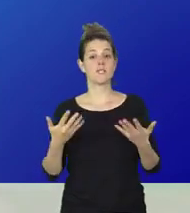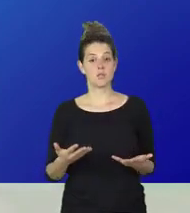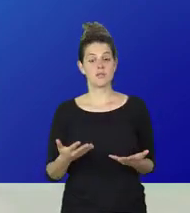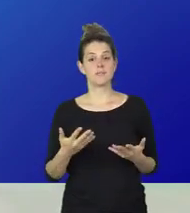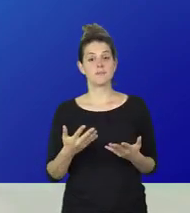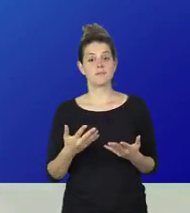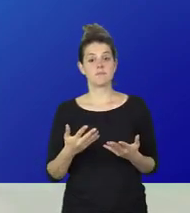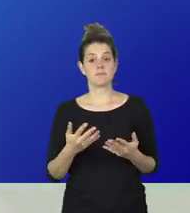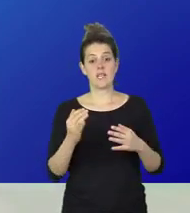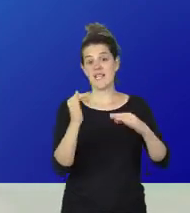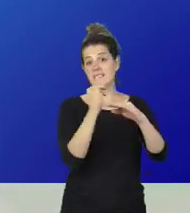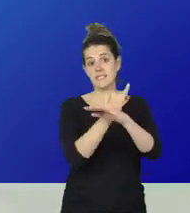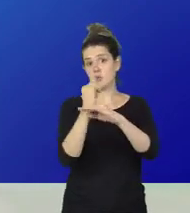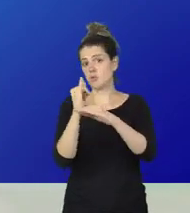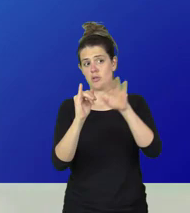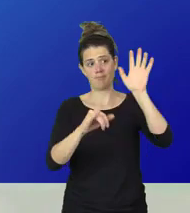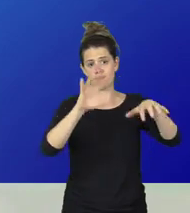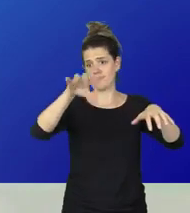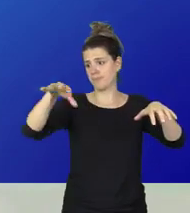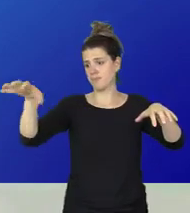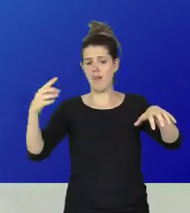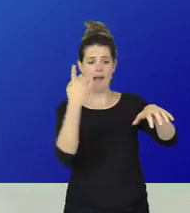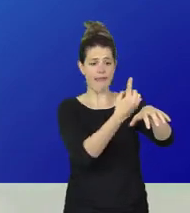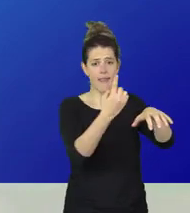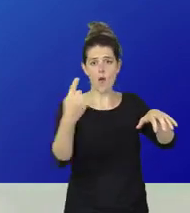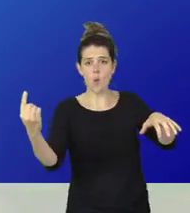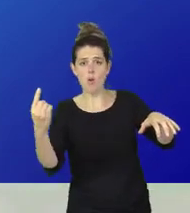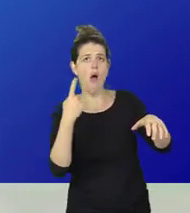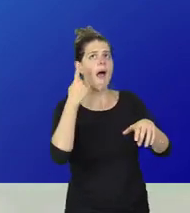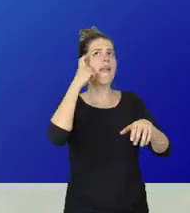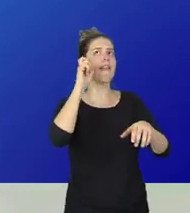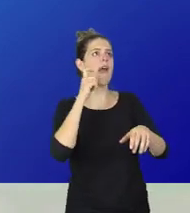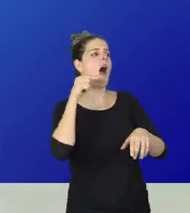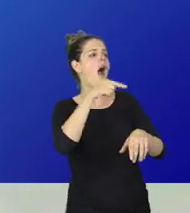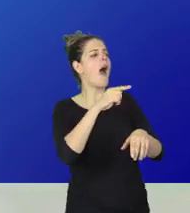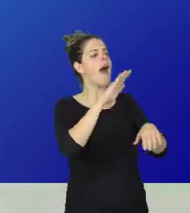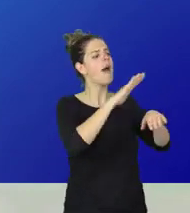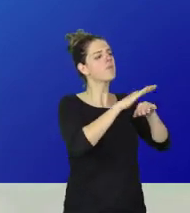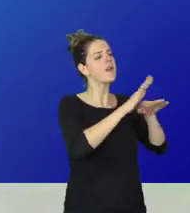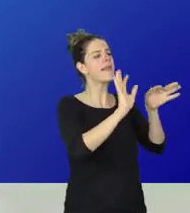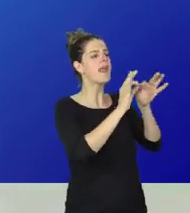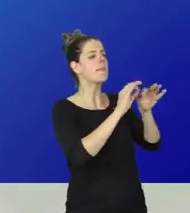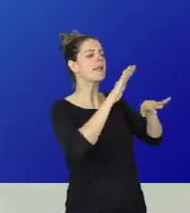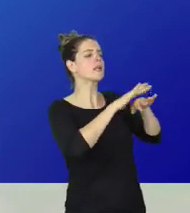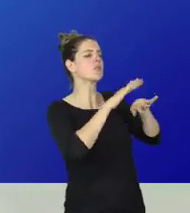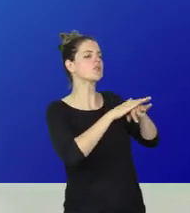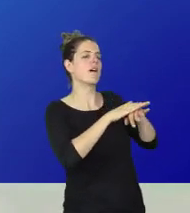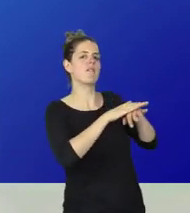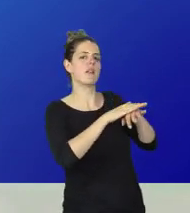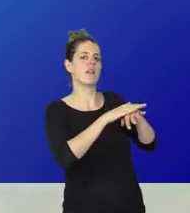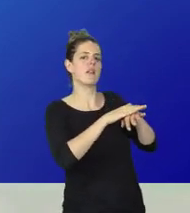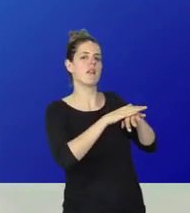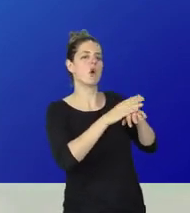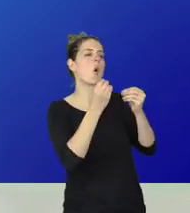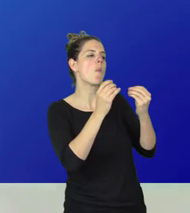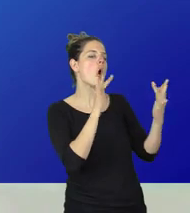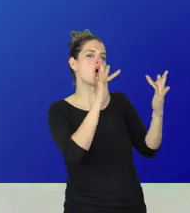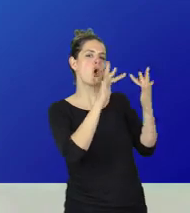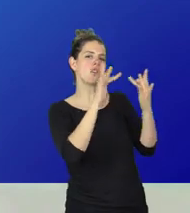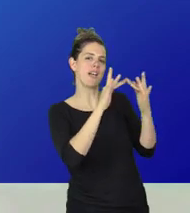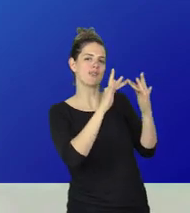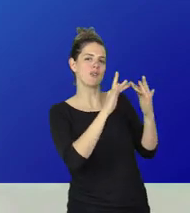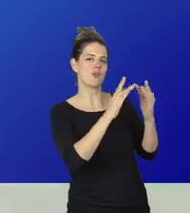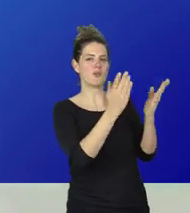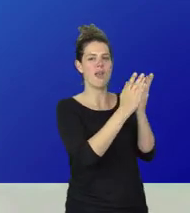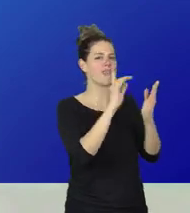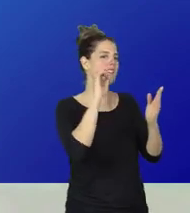de ahí, en distintas instituciones surgieron distintas ideas de qué lugar tenía que ocupar el intérprete, qué rol tenía que tener en ese